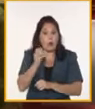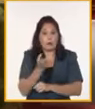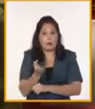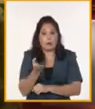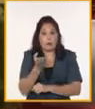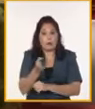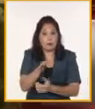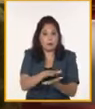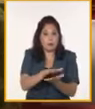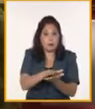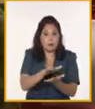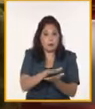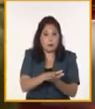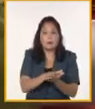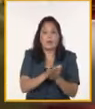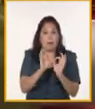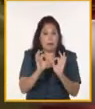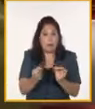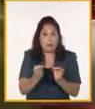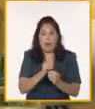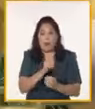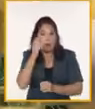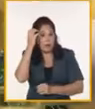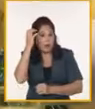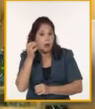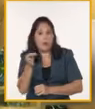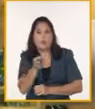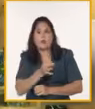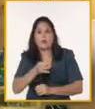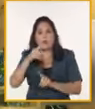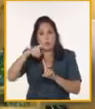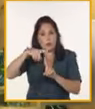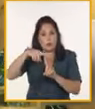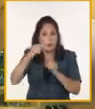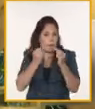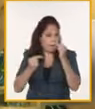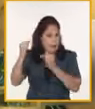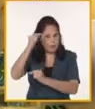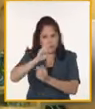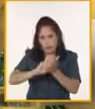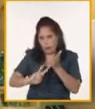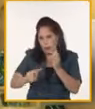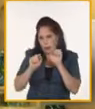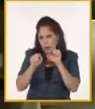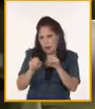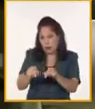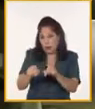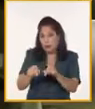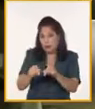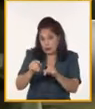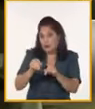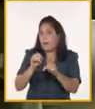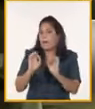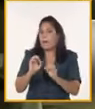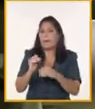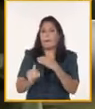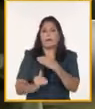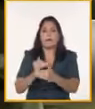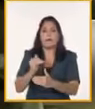pendientes para ejercer la actividad no Estatal el municipio de las tunas es el primer territorio en la provincia admitido como parte del proceso